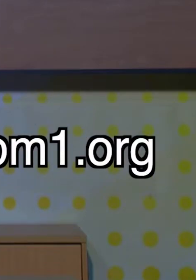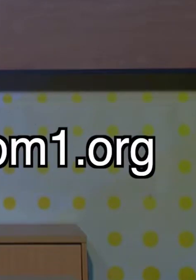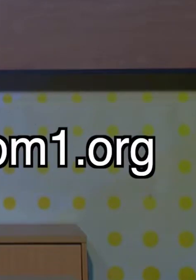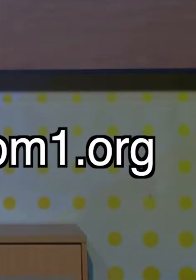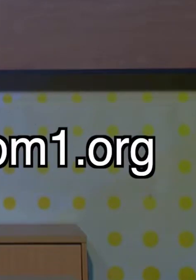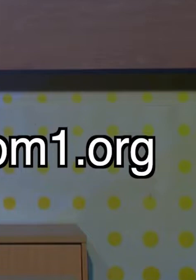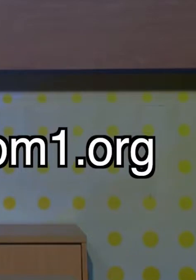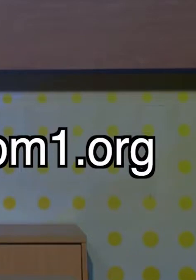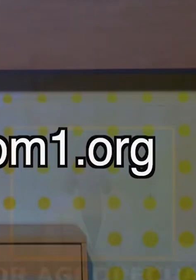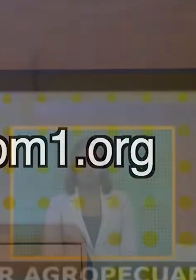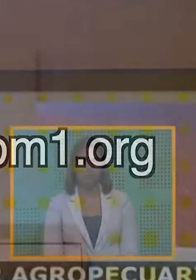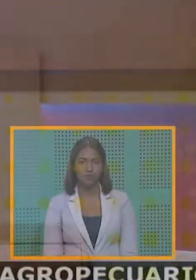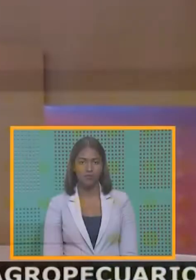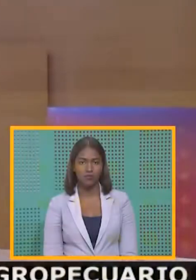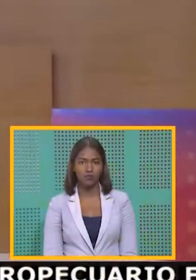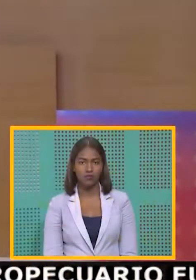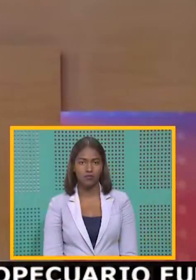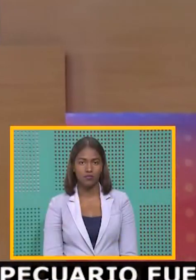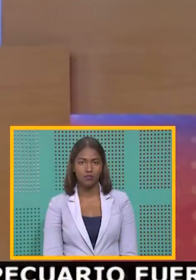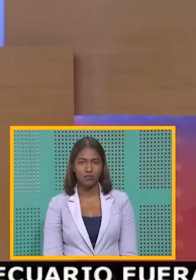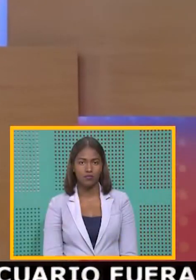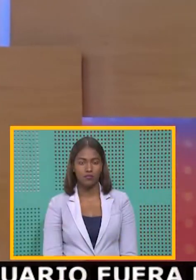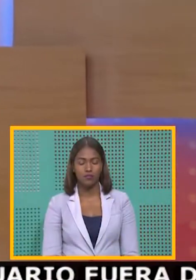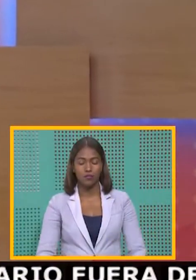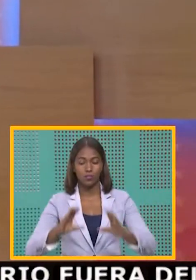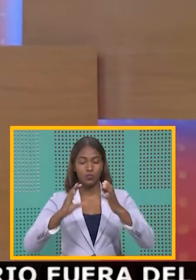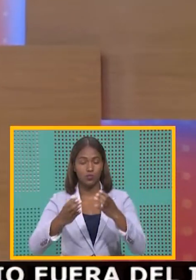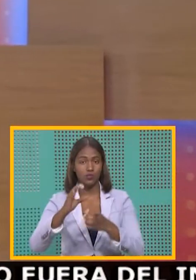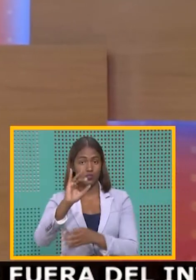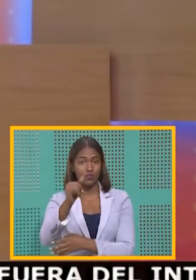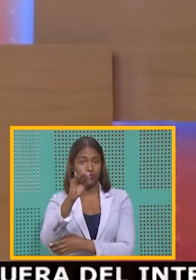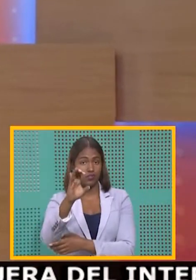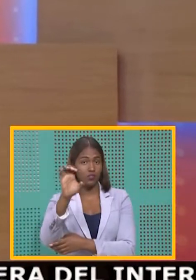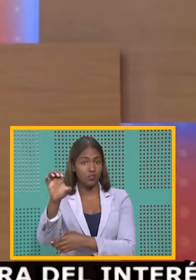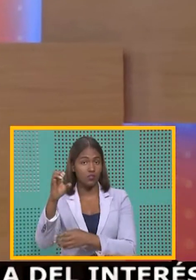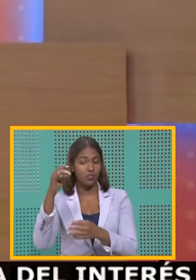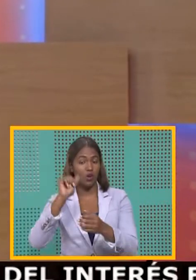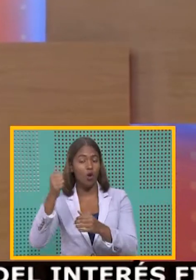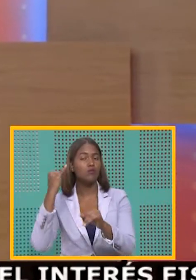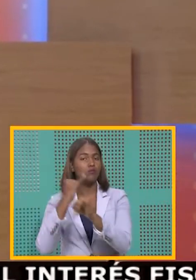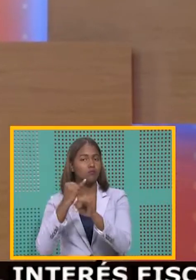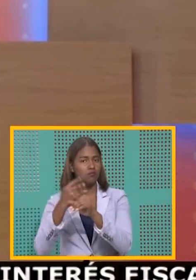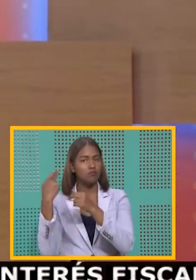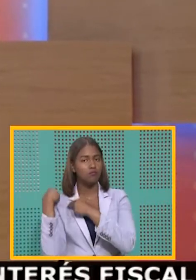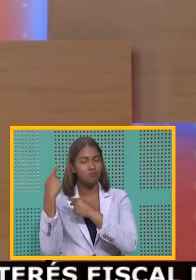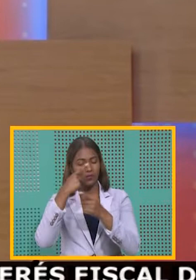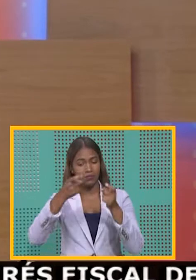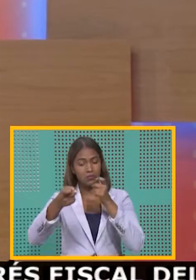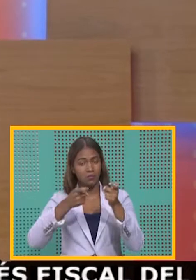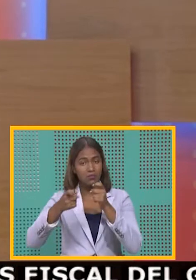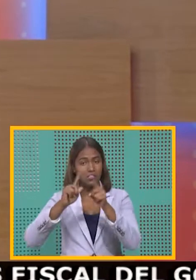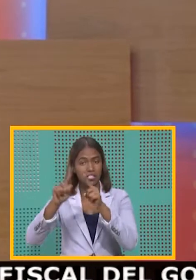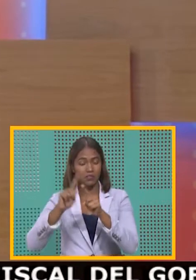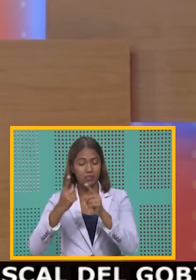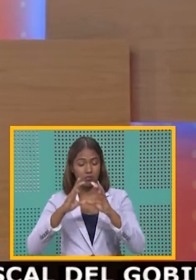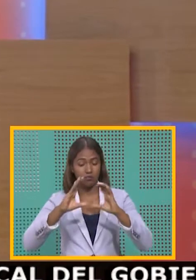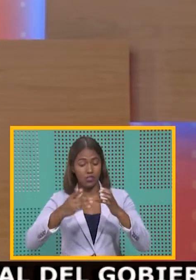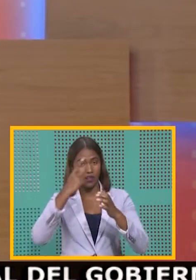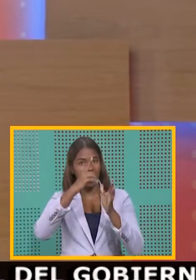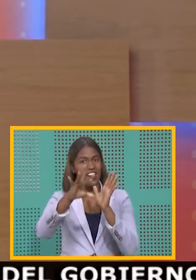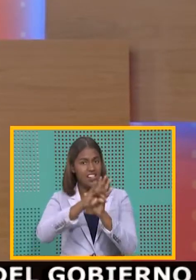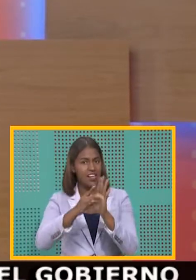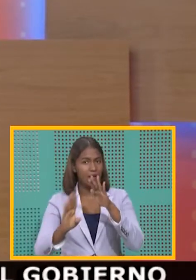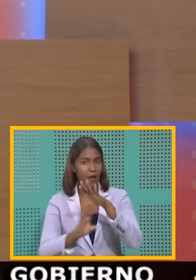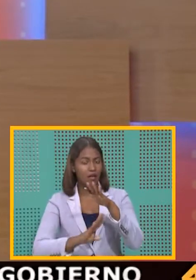www.astrodom1.org. Hasta la próxima. Amigos, la Junta Central Electoral es la institución encargada de administrar las primarias simultáneas y es